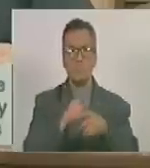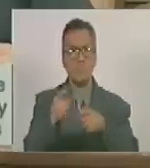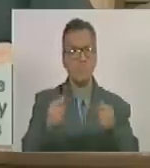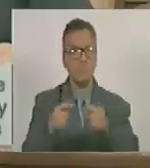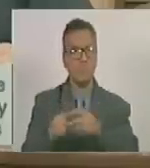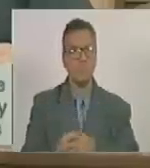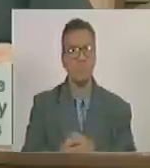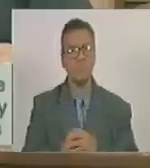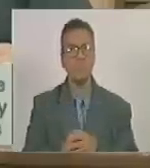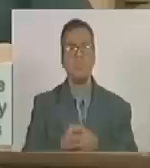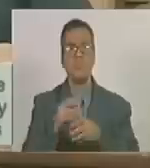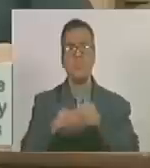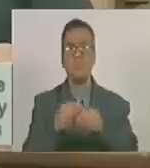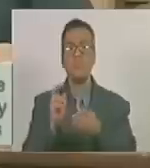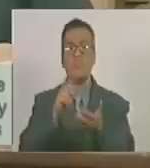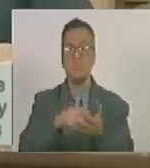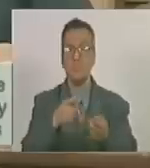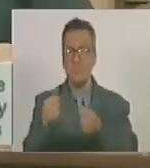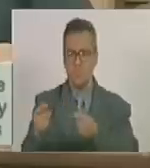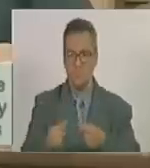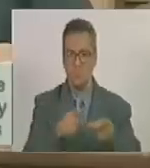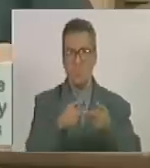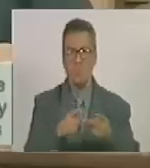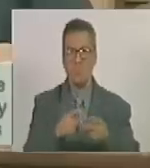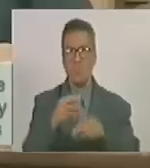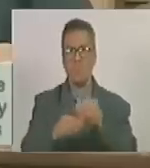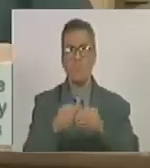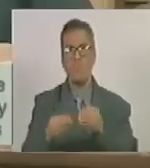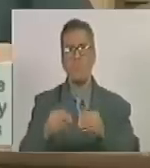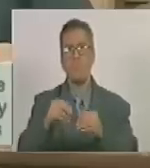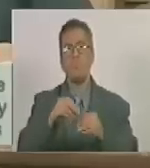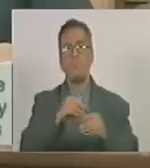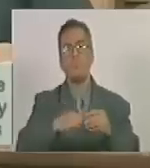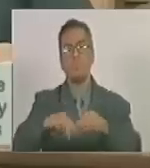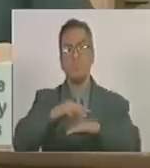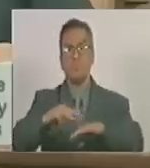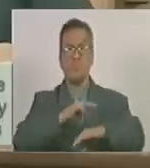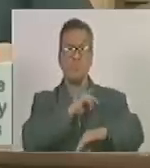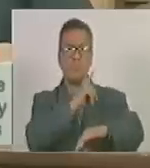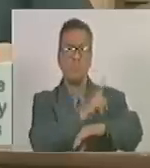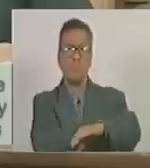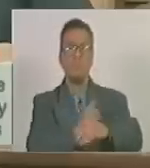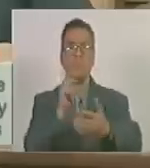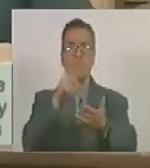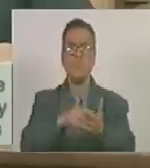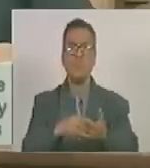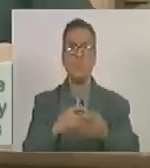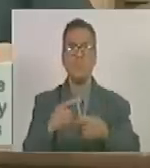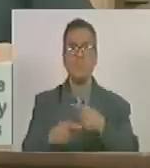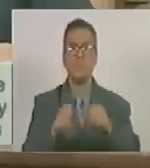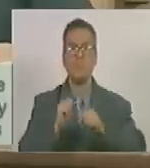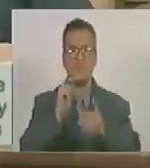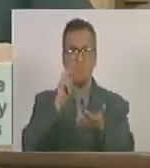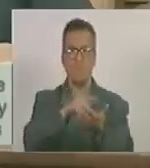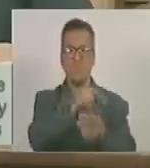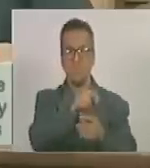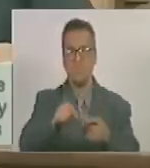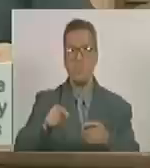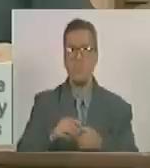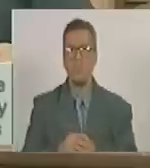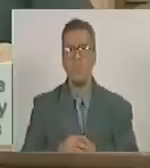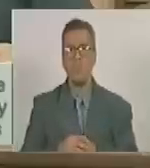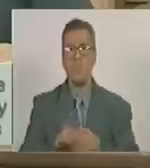administrativa. Los actos administrativos dictados por el Ministerio del Poder Popular con competencia en materia de participación